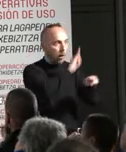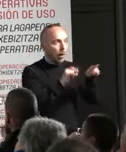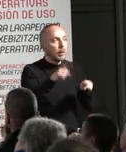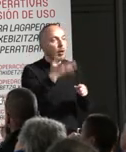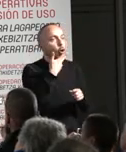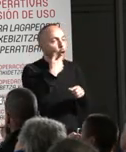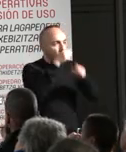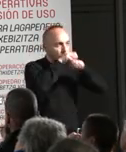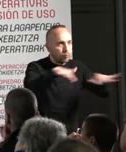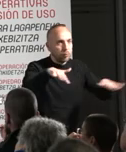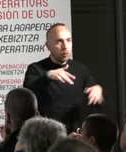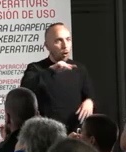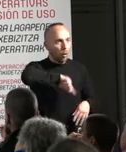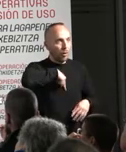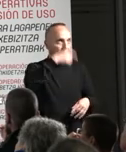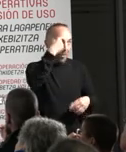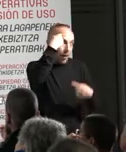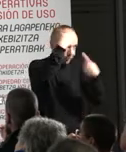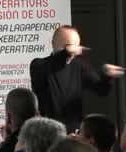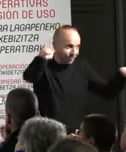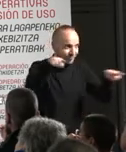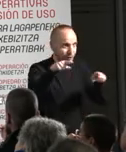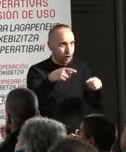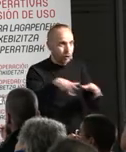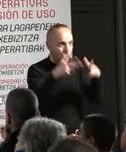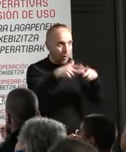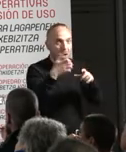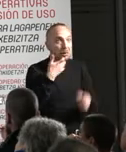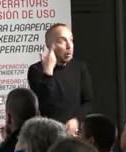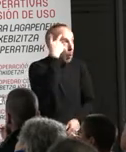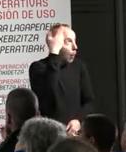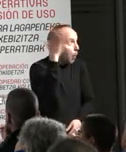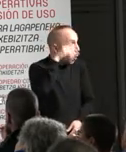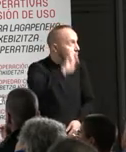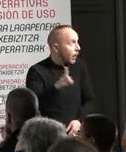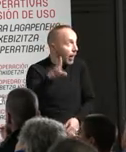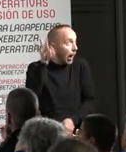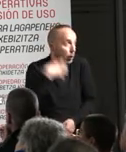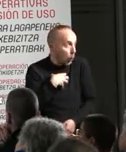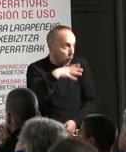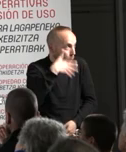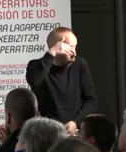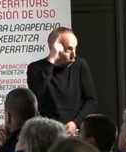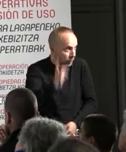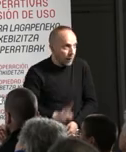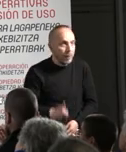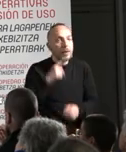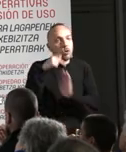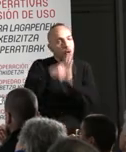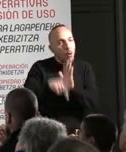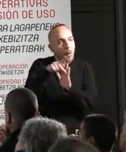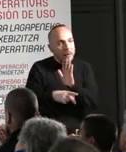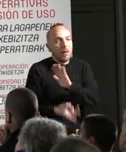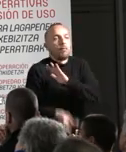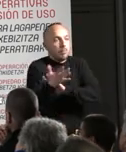y conciencia social, si no sabemos que existe, no tenemos la opción de poder elegirlo. Desarrollar un marco regulatorio, como tenemos ahora la oportunidad en Navarra, que se pueda